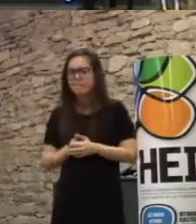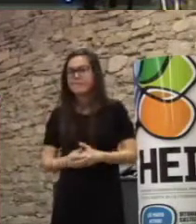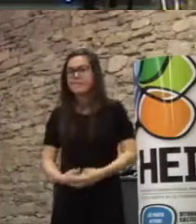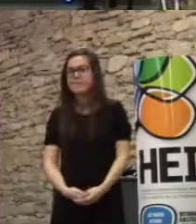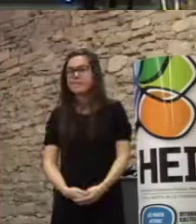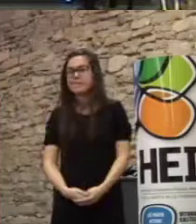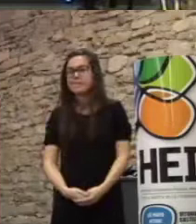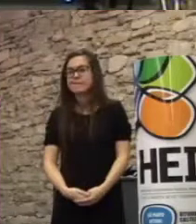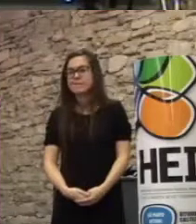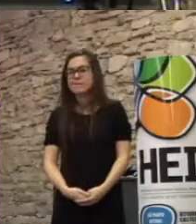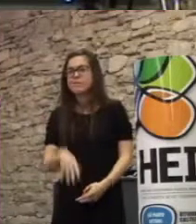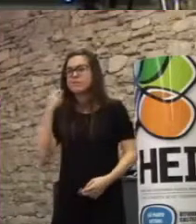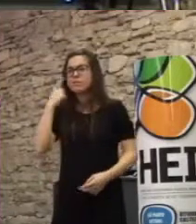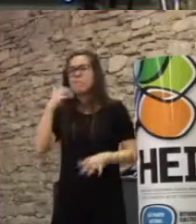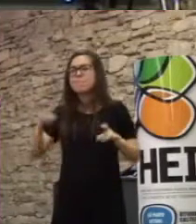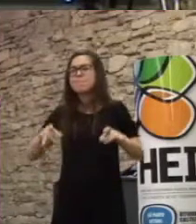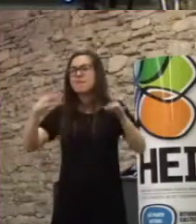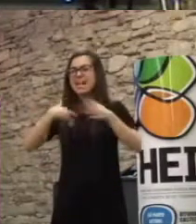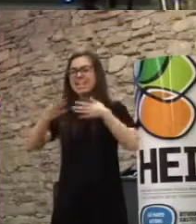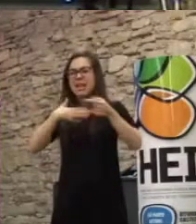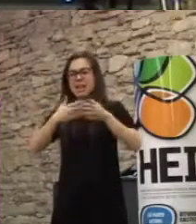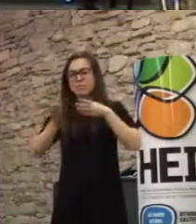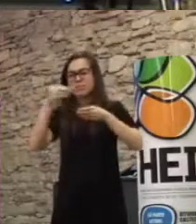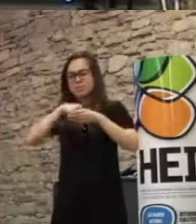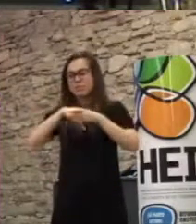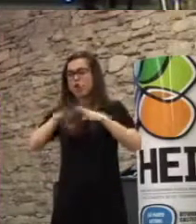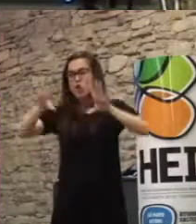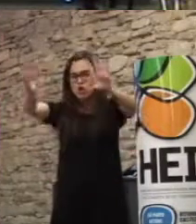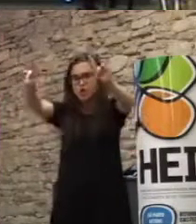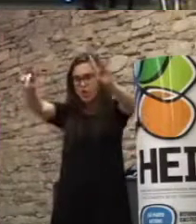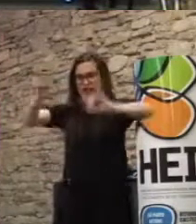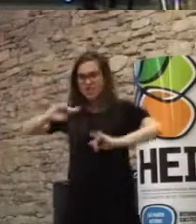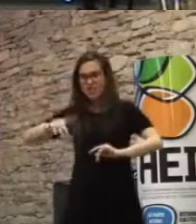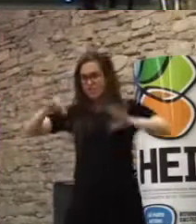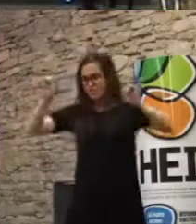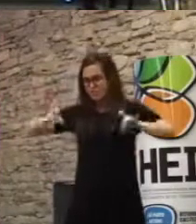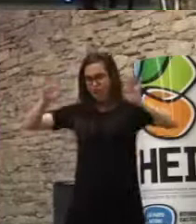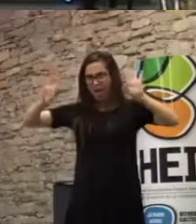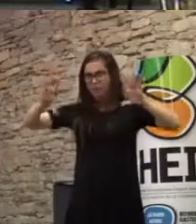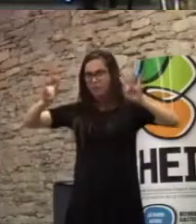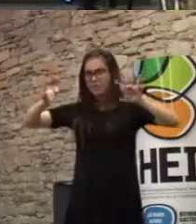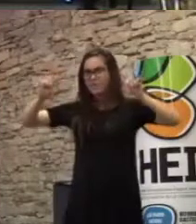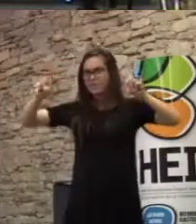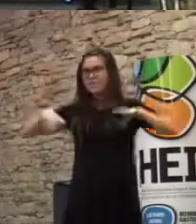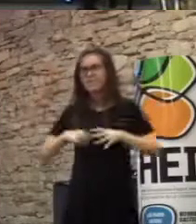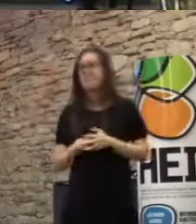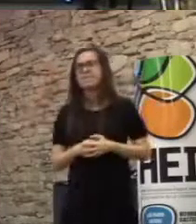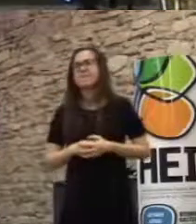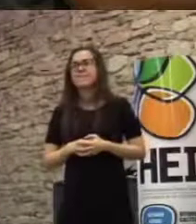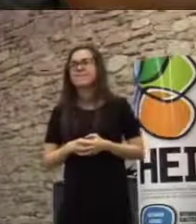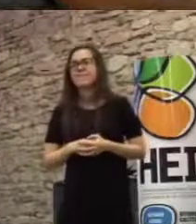vamos a hacer que la magia suceda en tus propias manos estando yo a distancia no te voy a tocar el momento estamos a distancia así